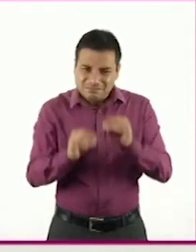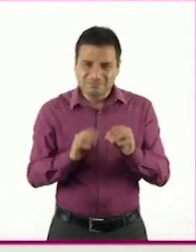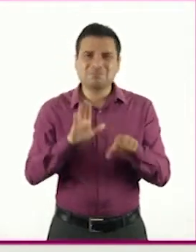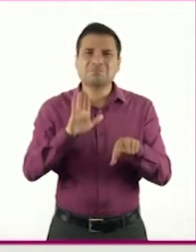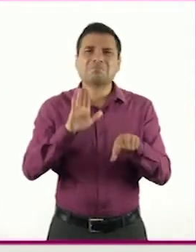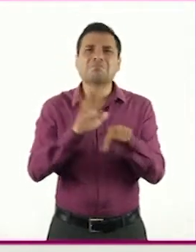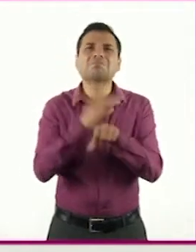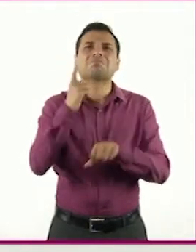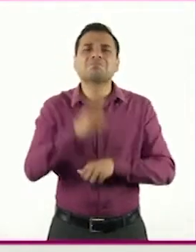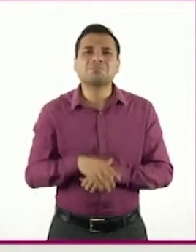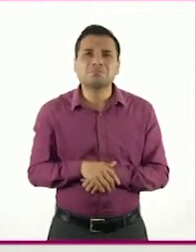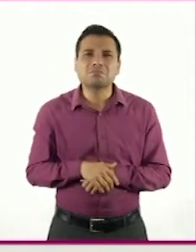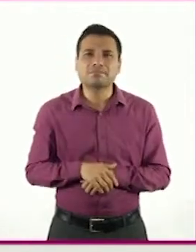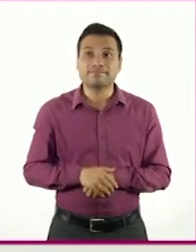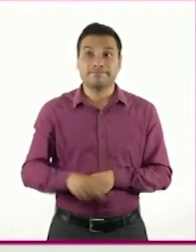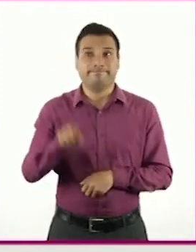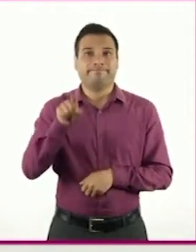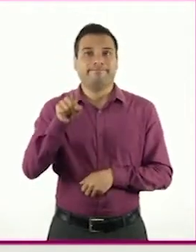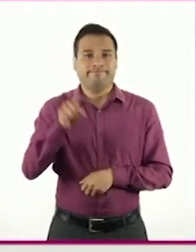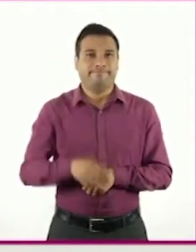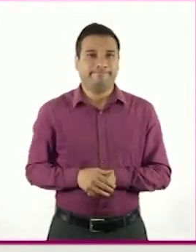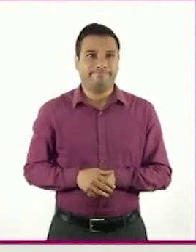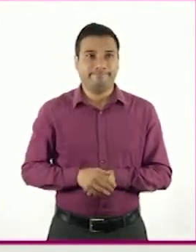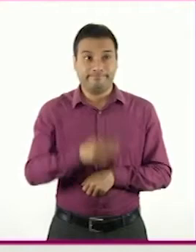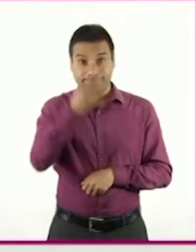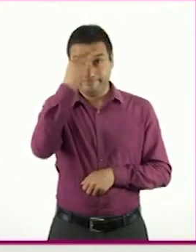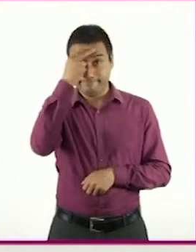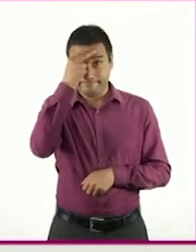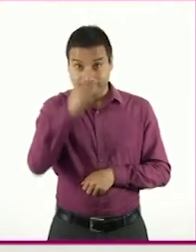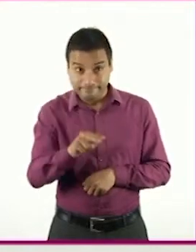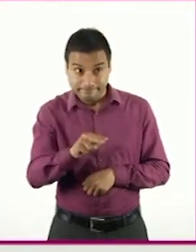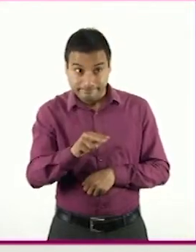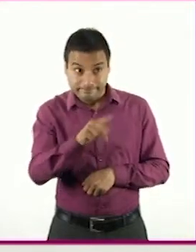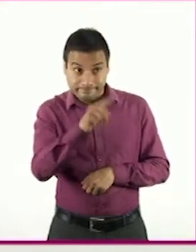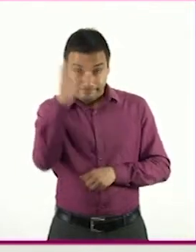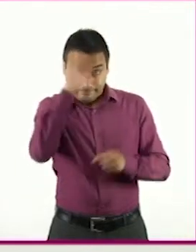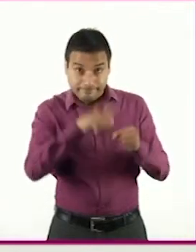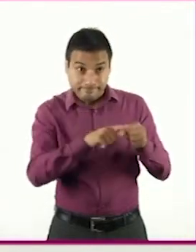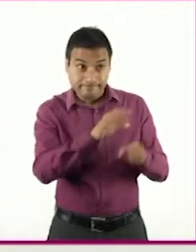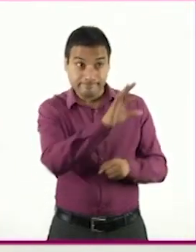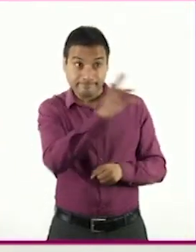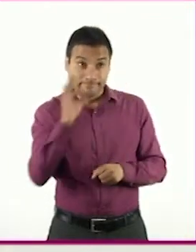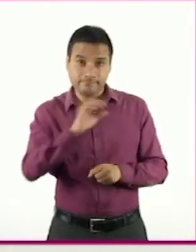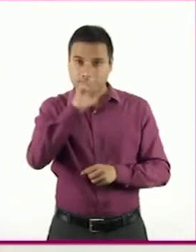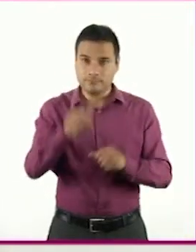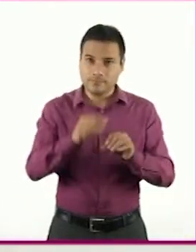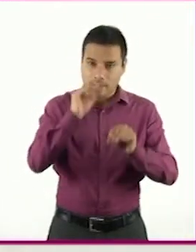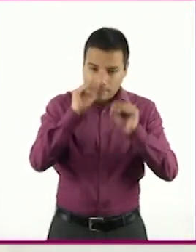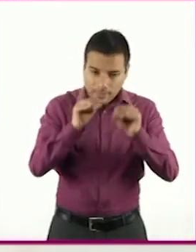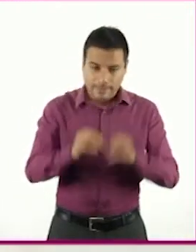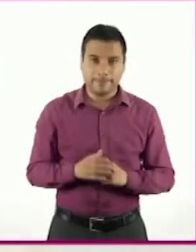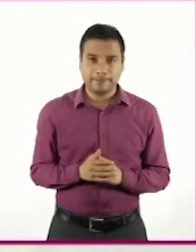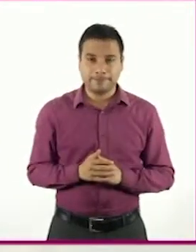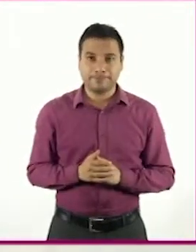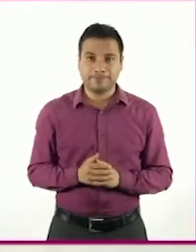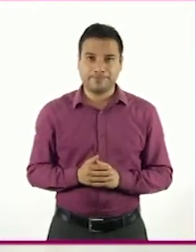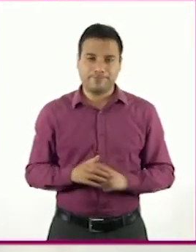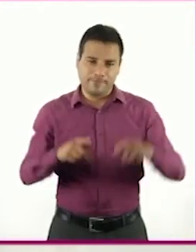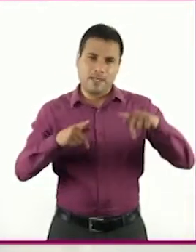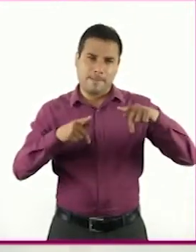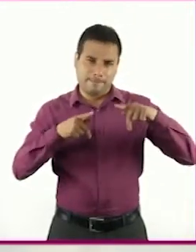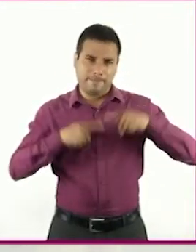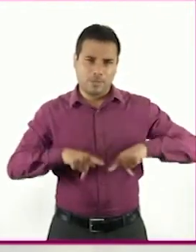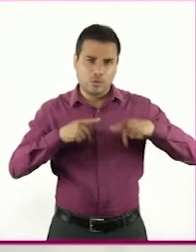de pertenencia hacia un símbolo tradicional mexicano? Pese a su larga estadía en el país, los mexicanos y